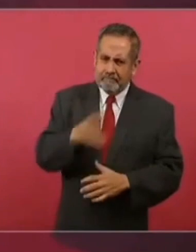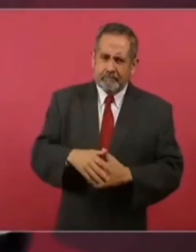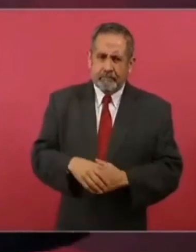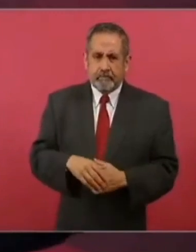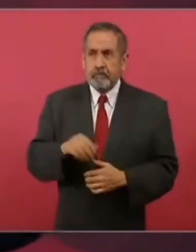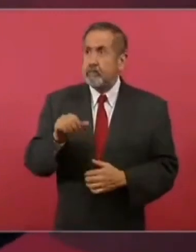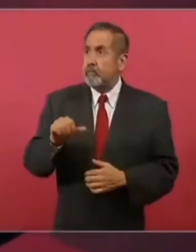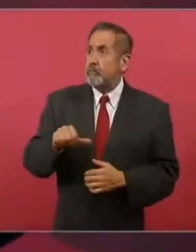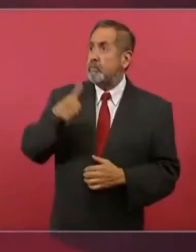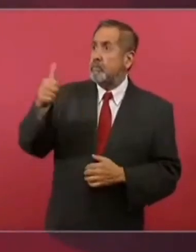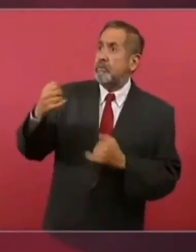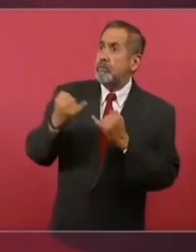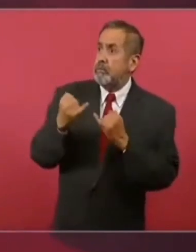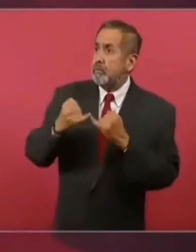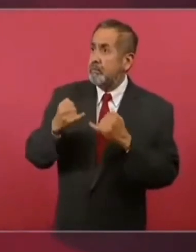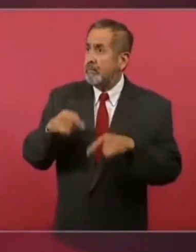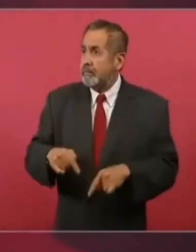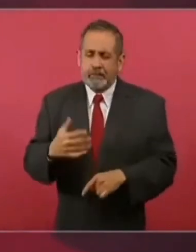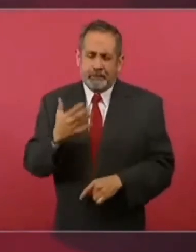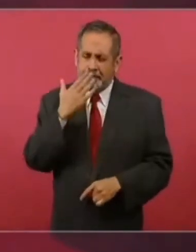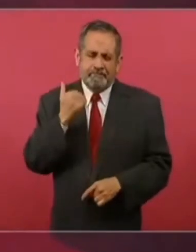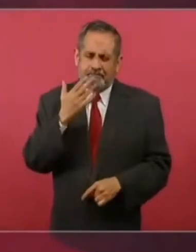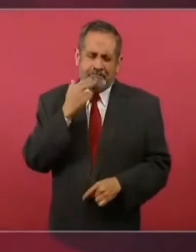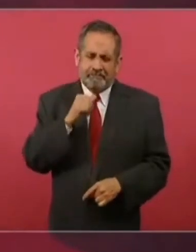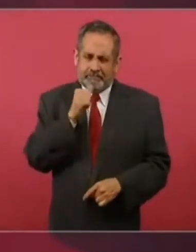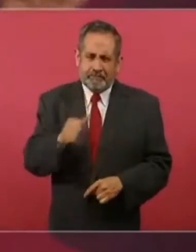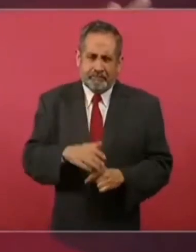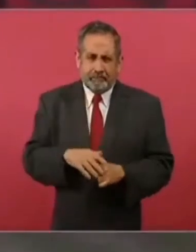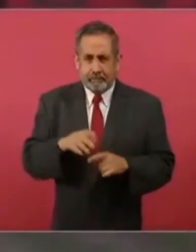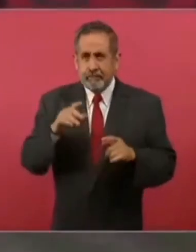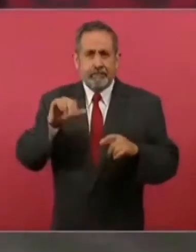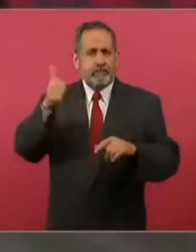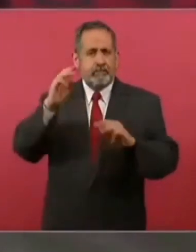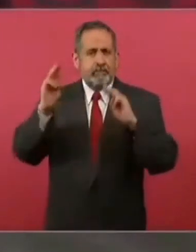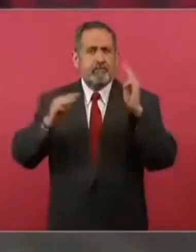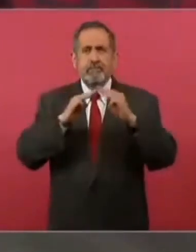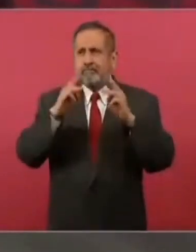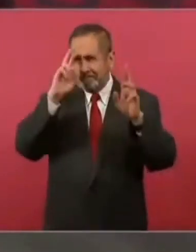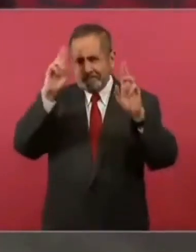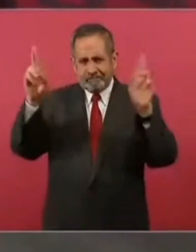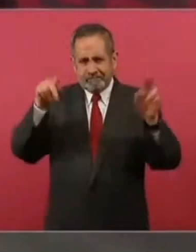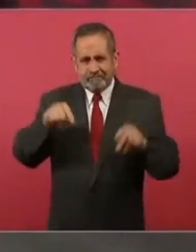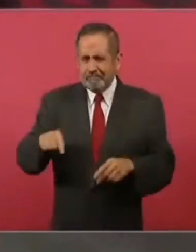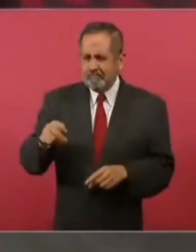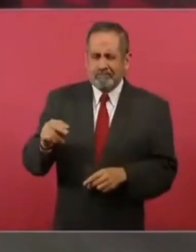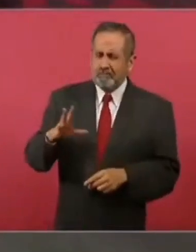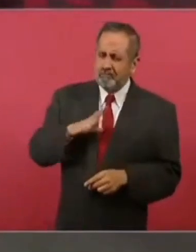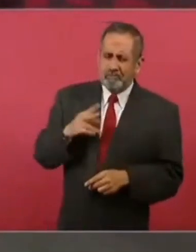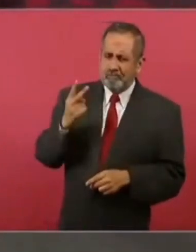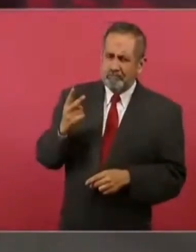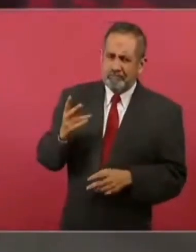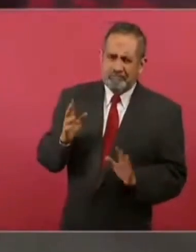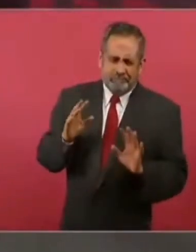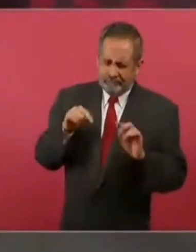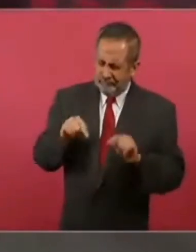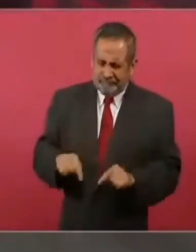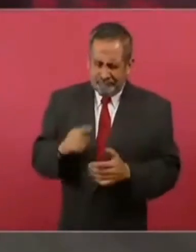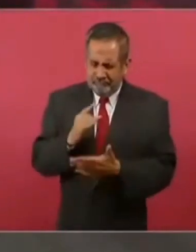Como México no hay dos con todo respeto o sea esto que vemos